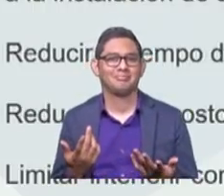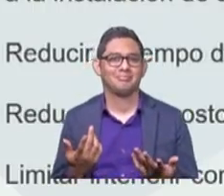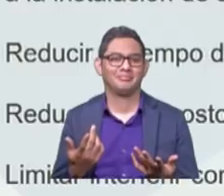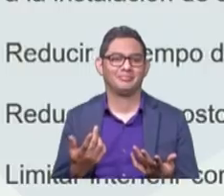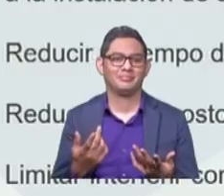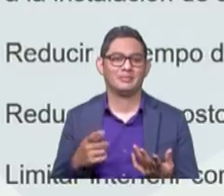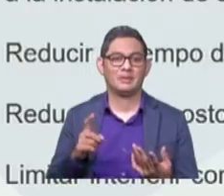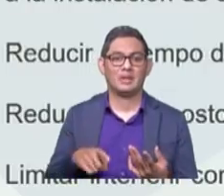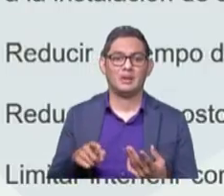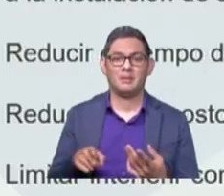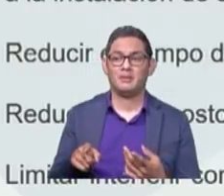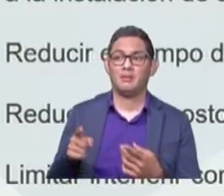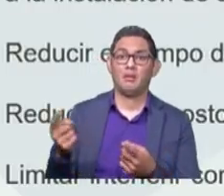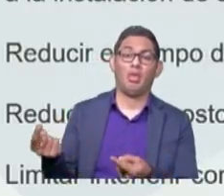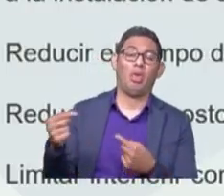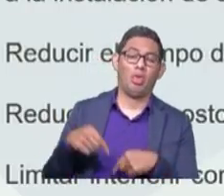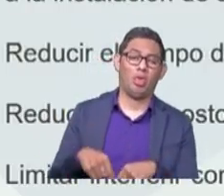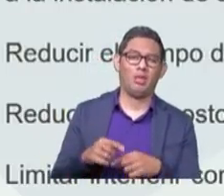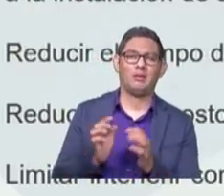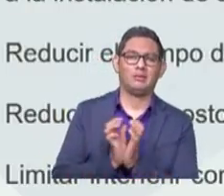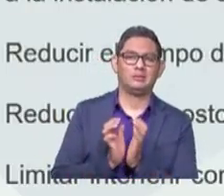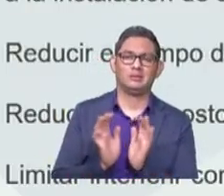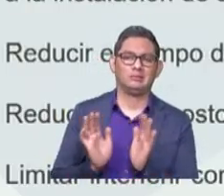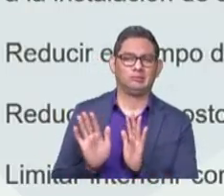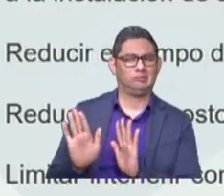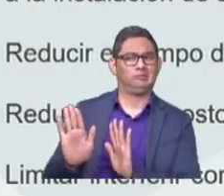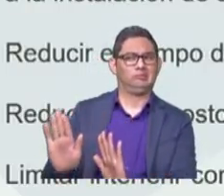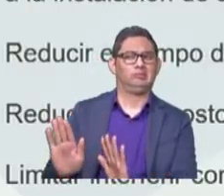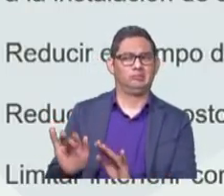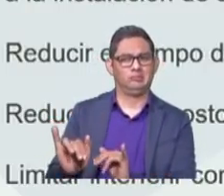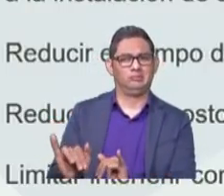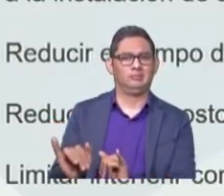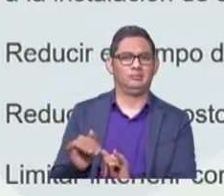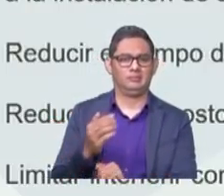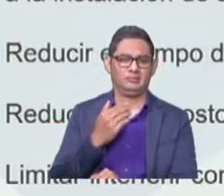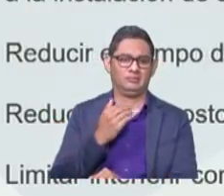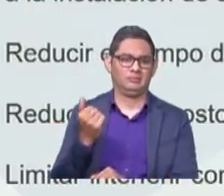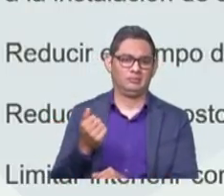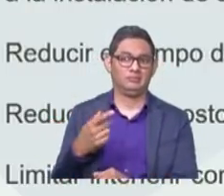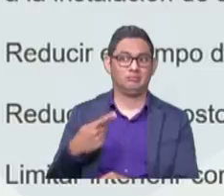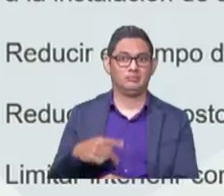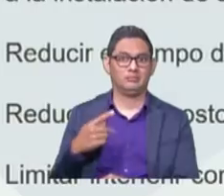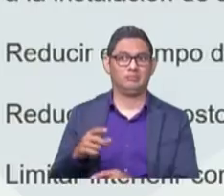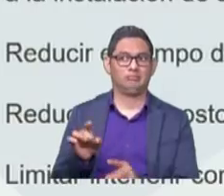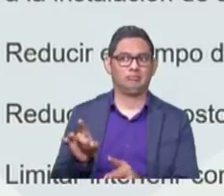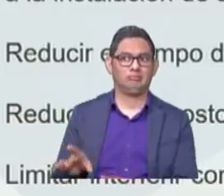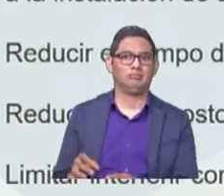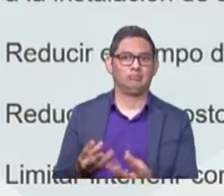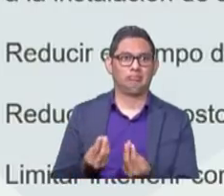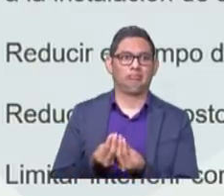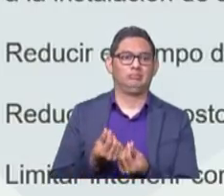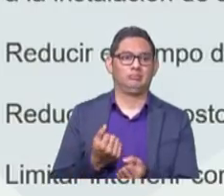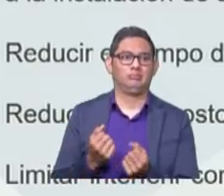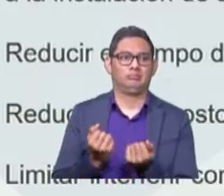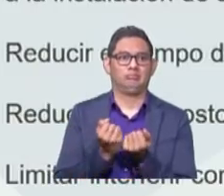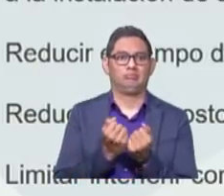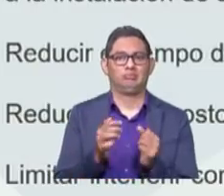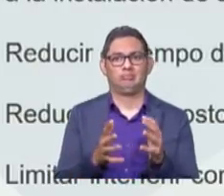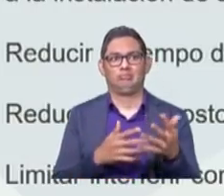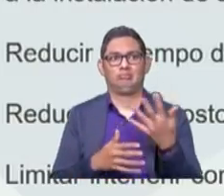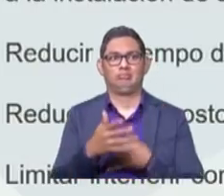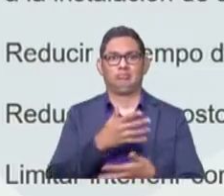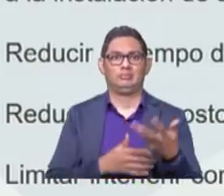no necesario de los pacientes a las instalaciones de salud en un momento en el que las aglomeraciones